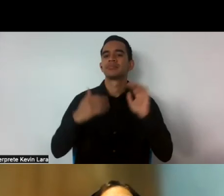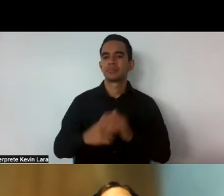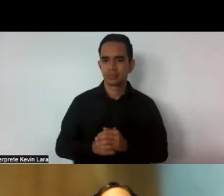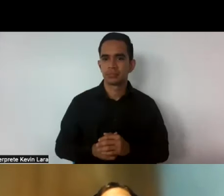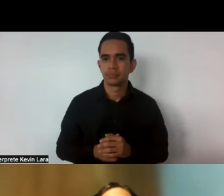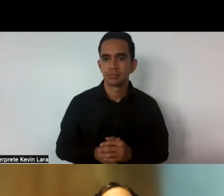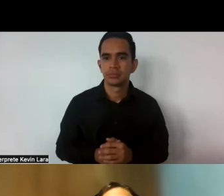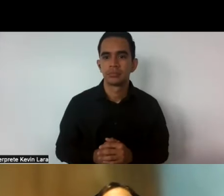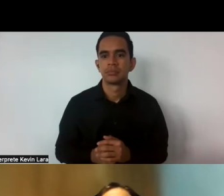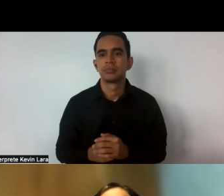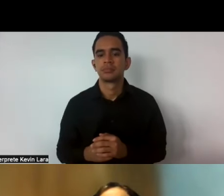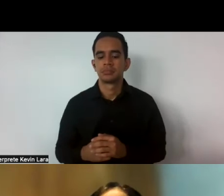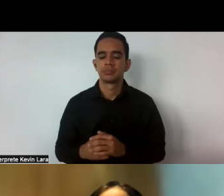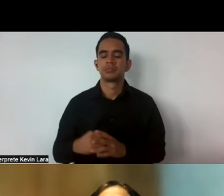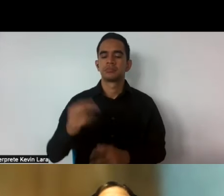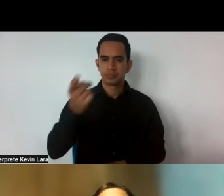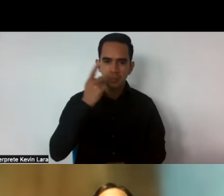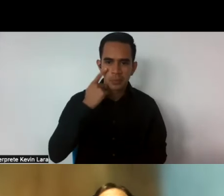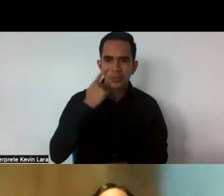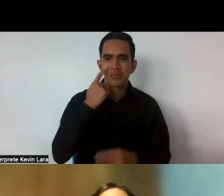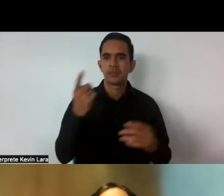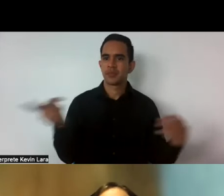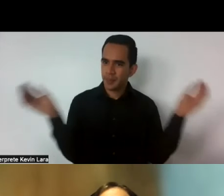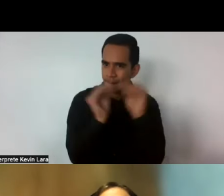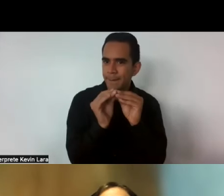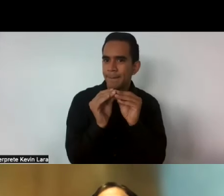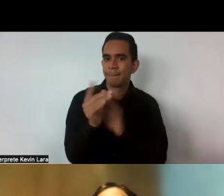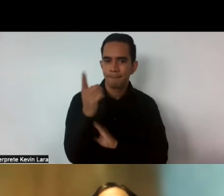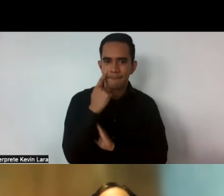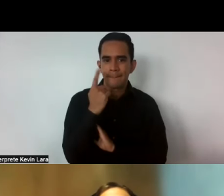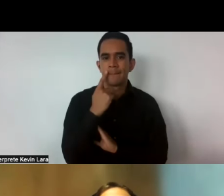gusta. Sigamos explorando más imágenes.